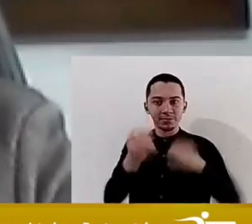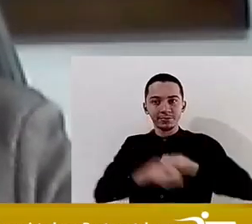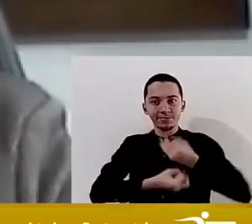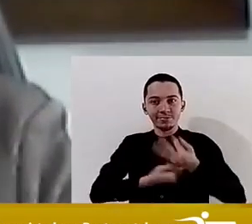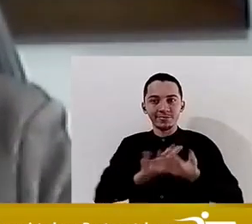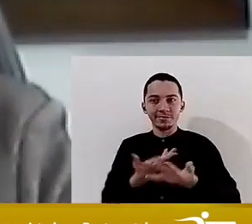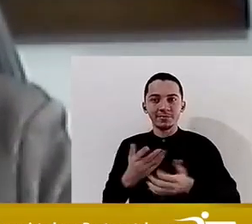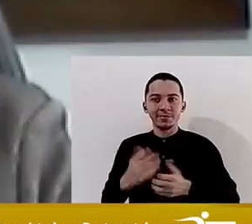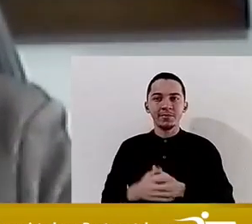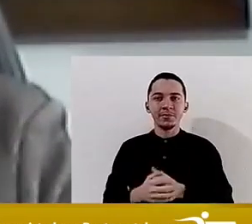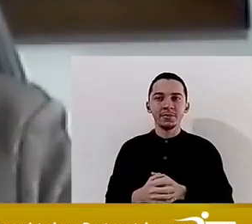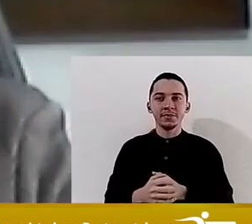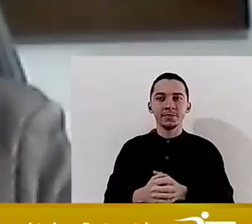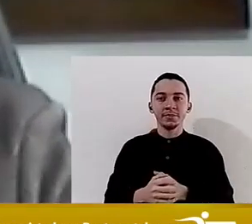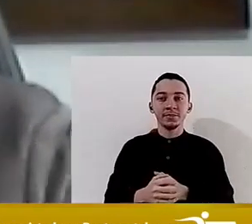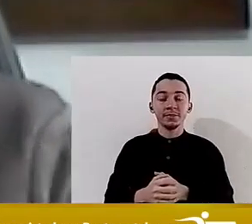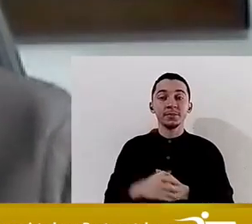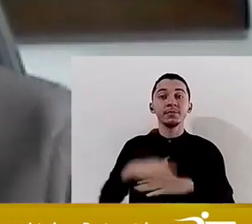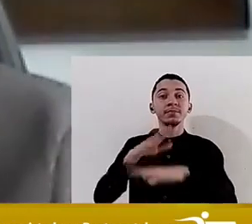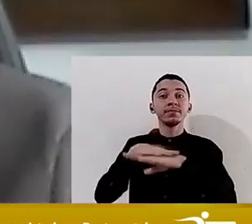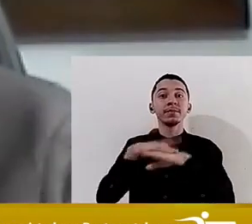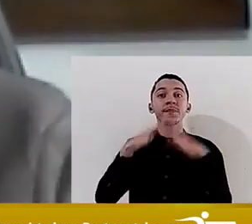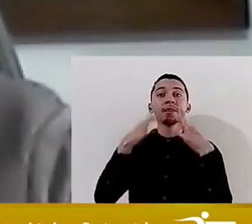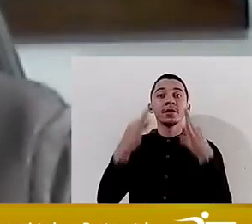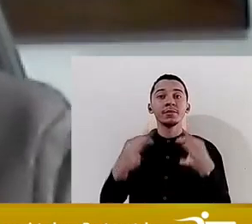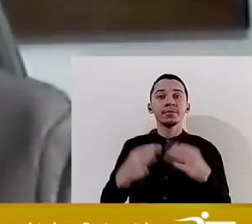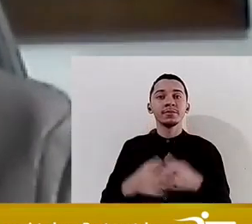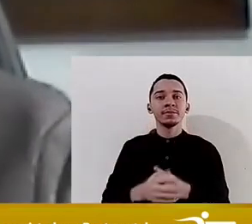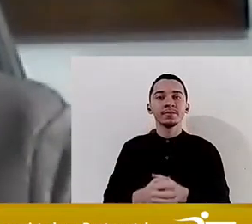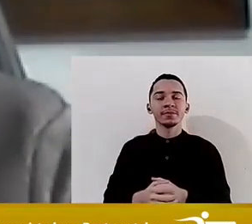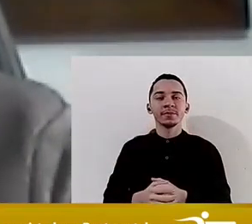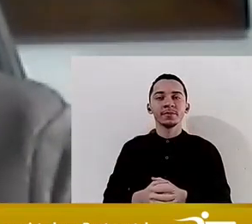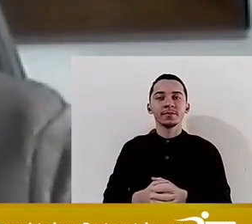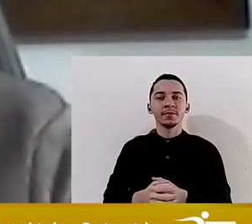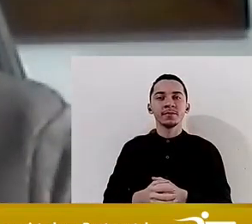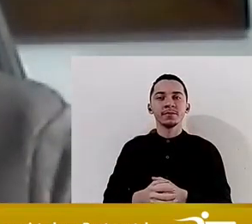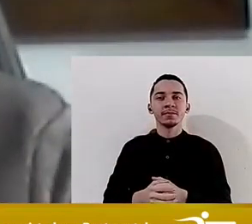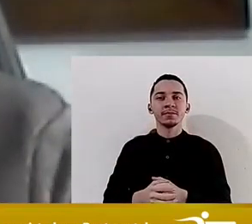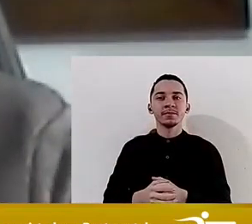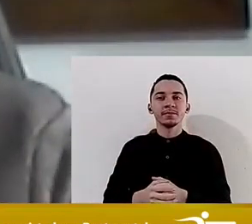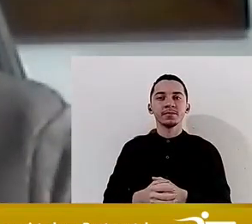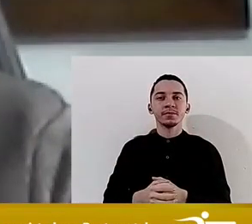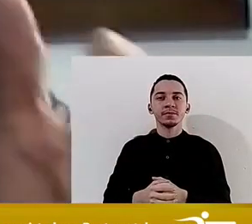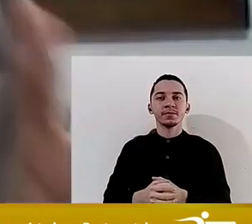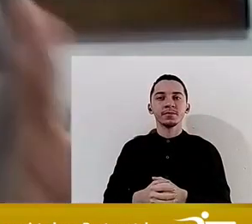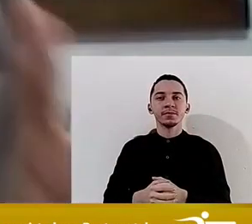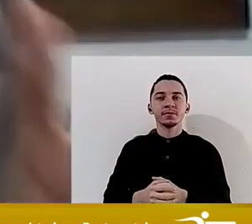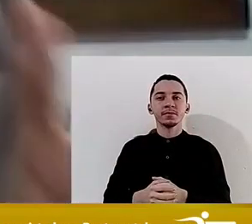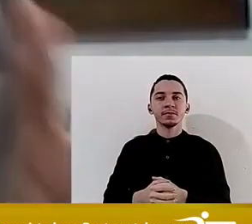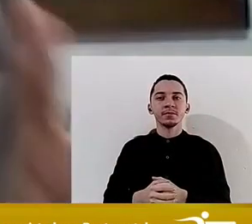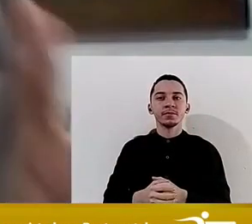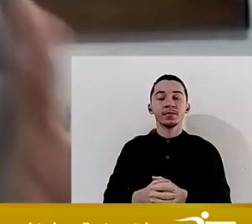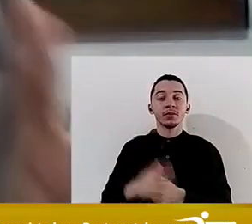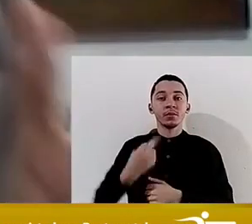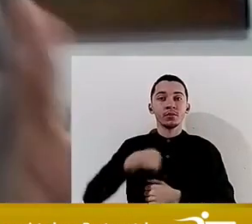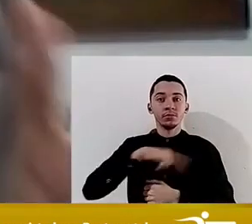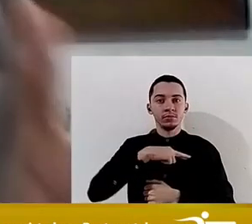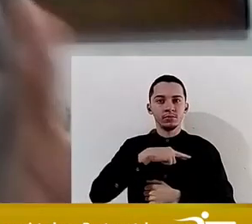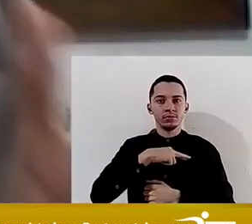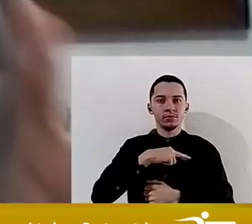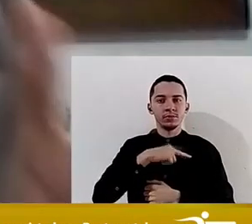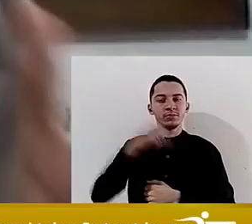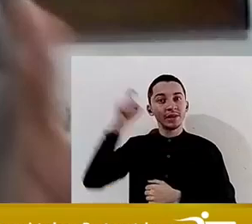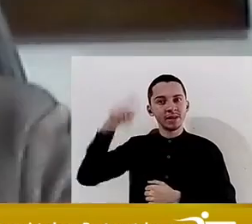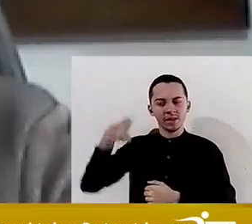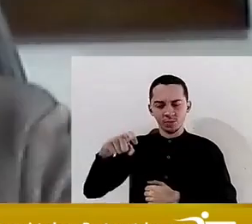Y créame, hermano, necesitamos en este momento un corazón puro, transparente.